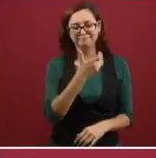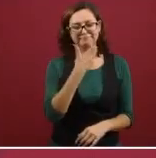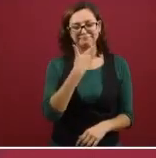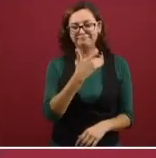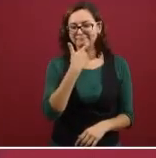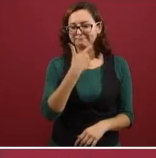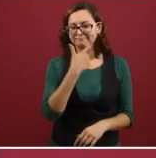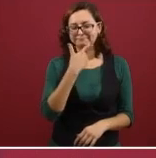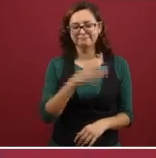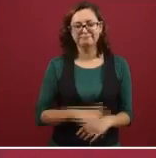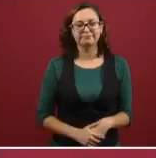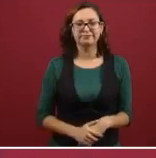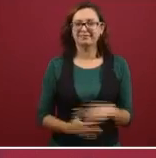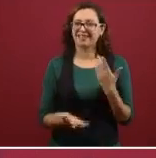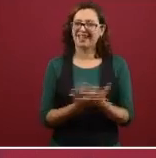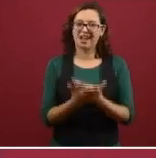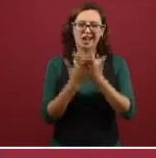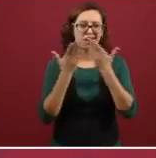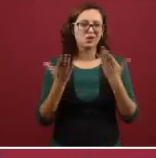Ya no es lo mismo.